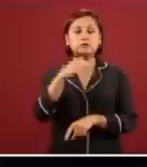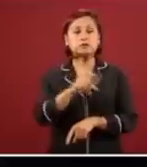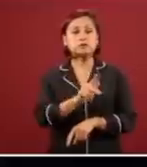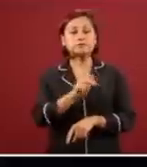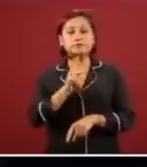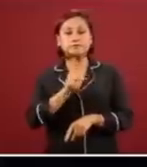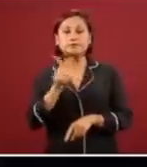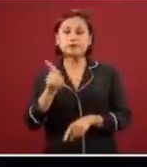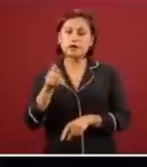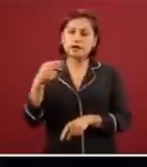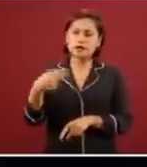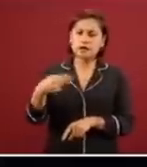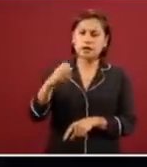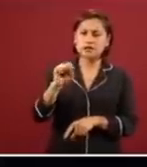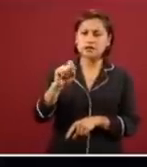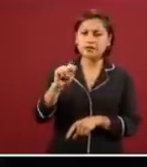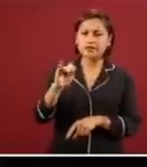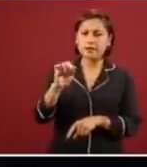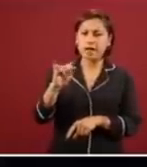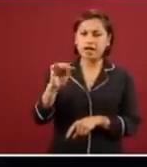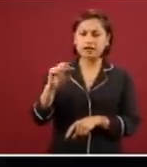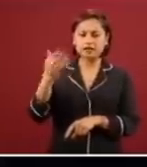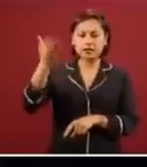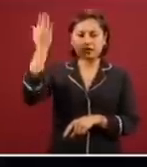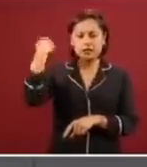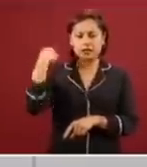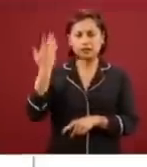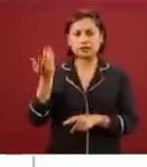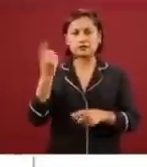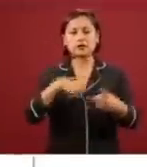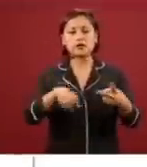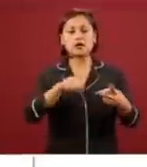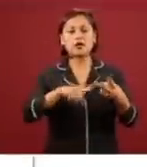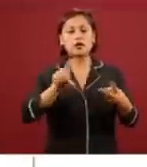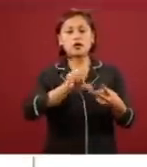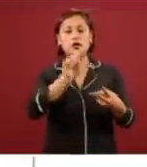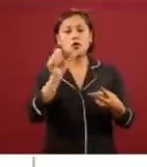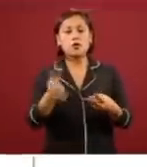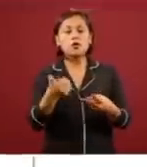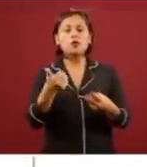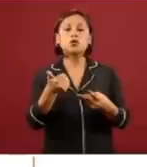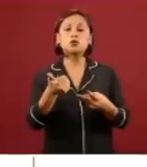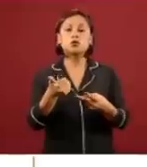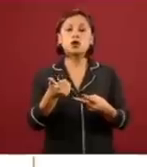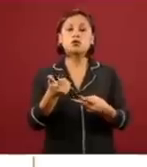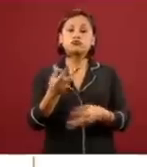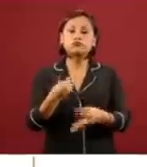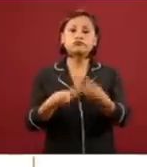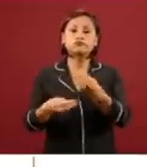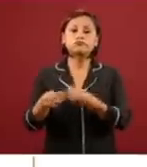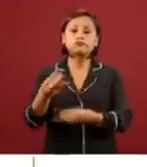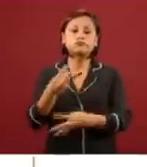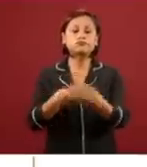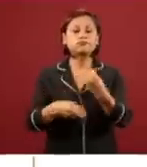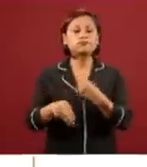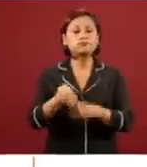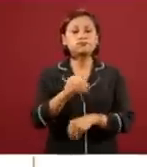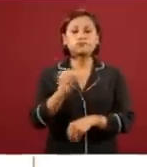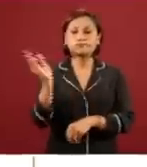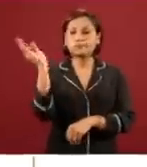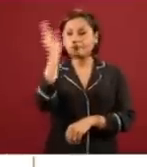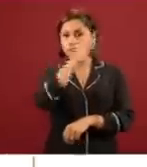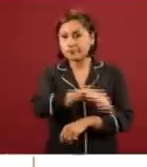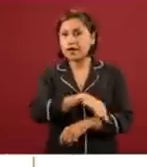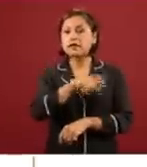ver con la facturación de operaciones simuladas y con la finalidad de generar una afectación al fisco,